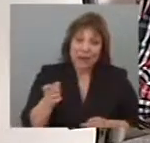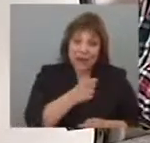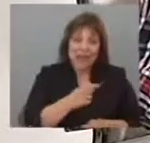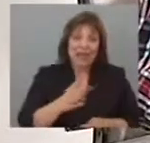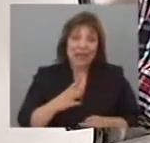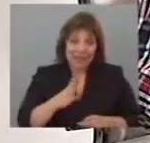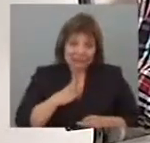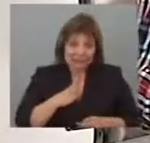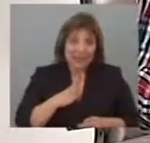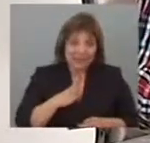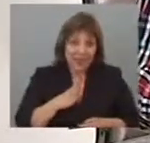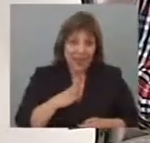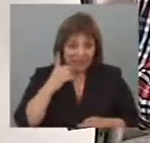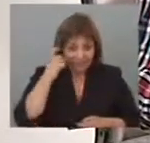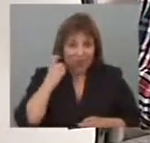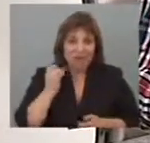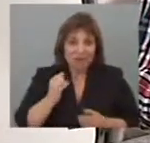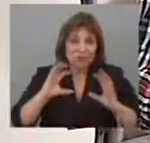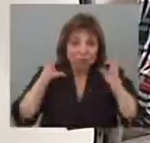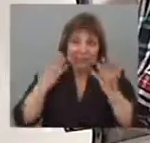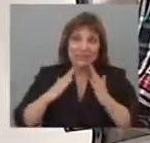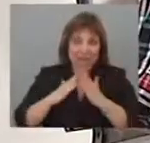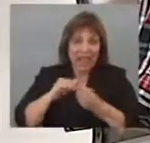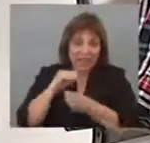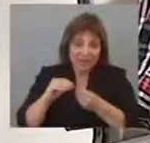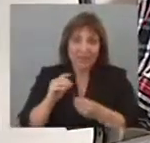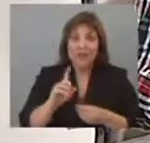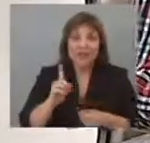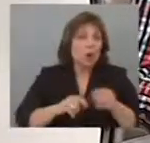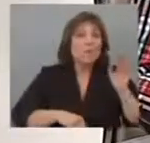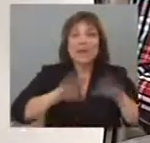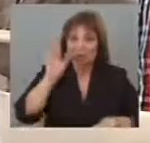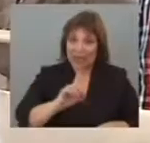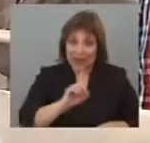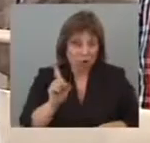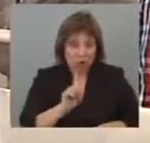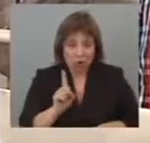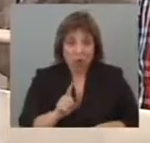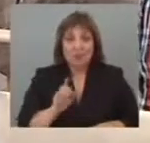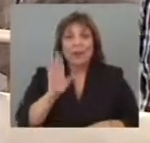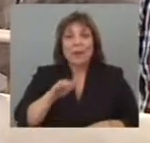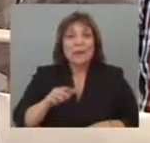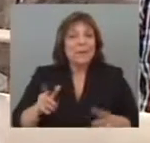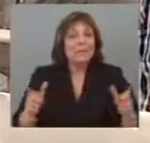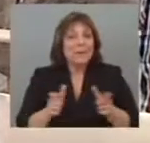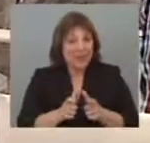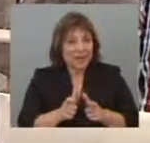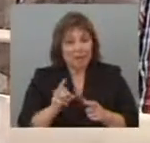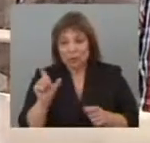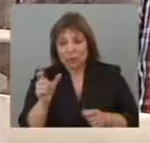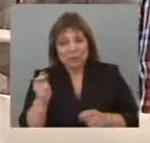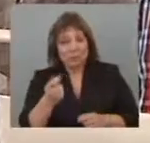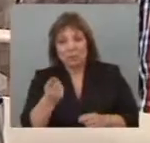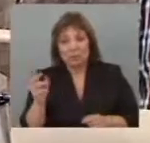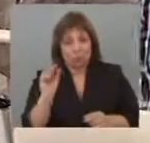hayan tenido experiencia, digamos, de violencia doméstica, no era la mayoría, muy lejos de eso, era la menor cantidad, una proporción, te diría